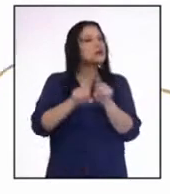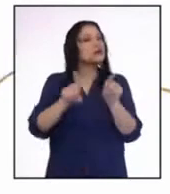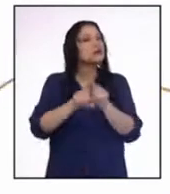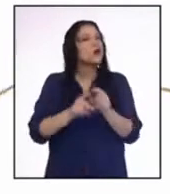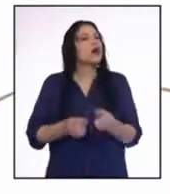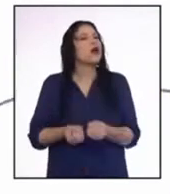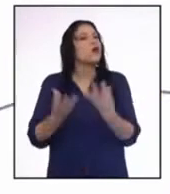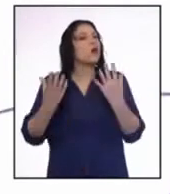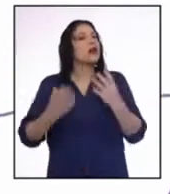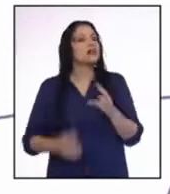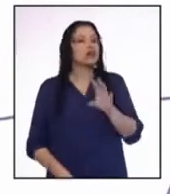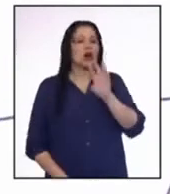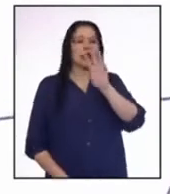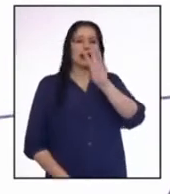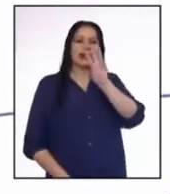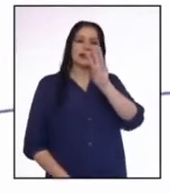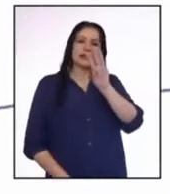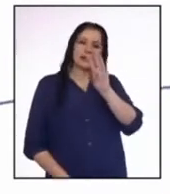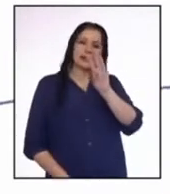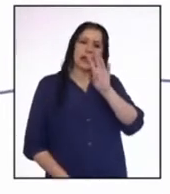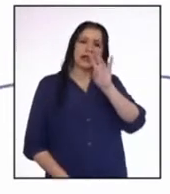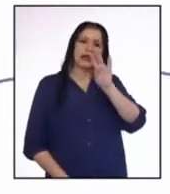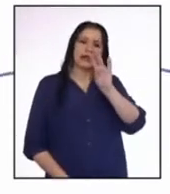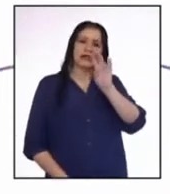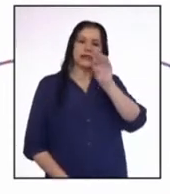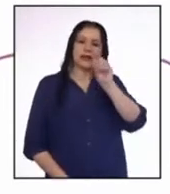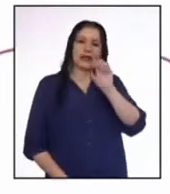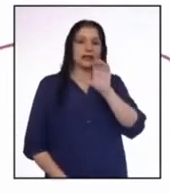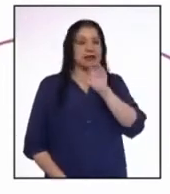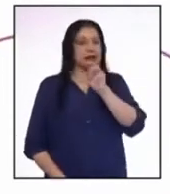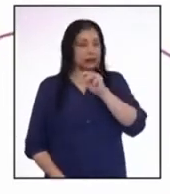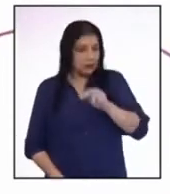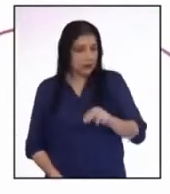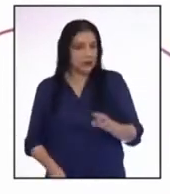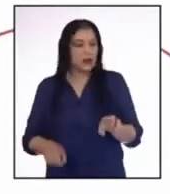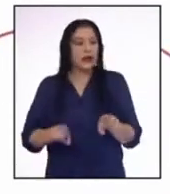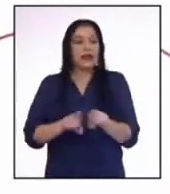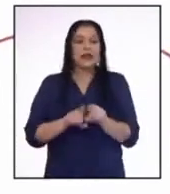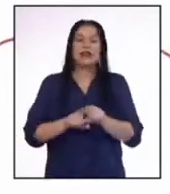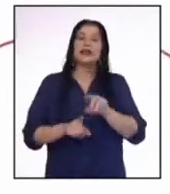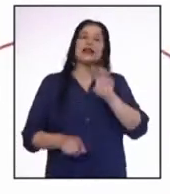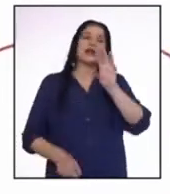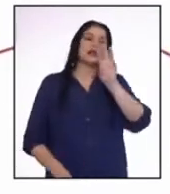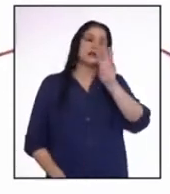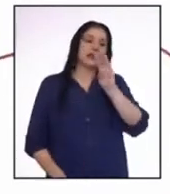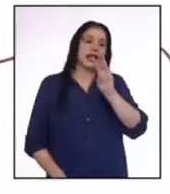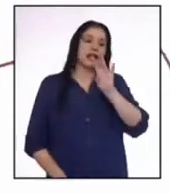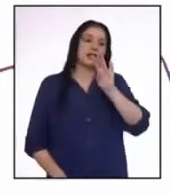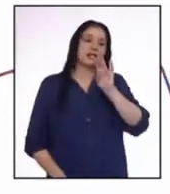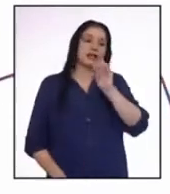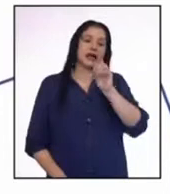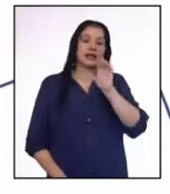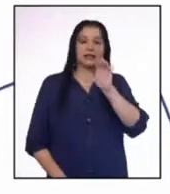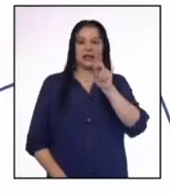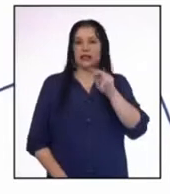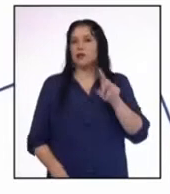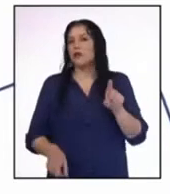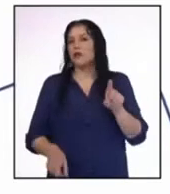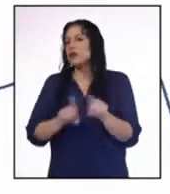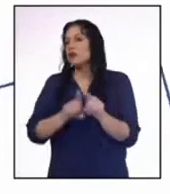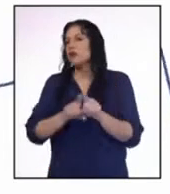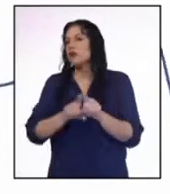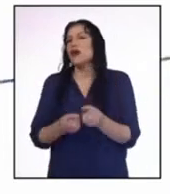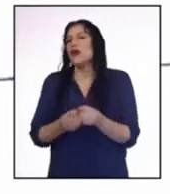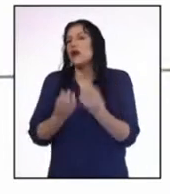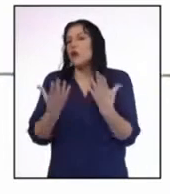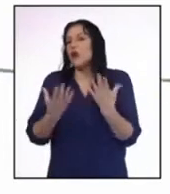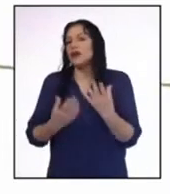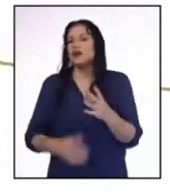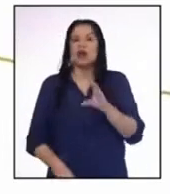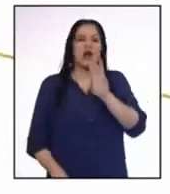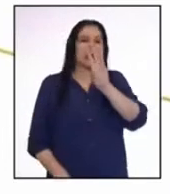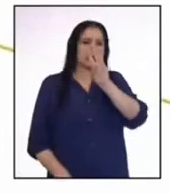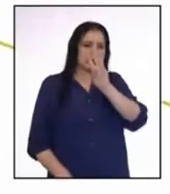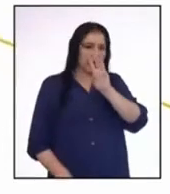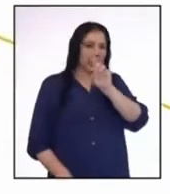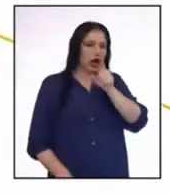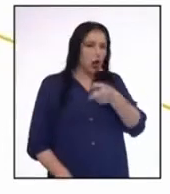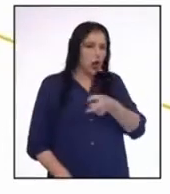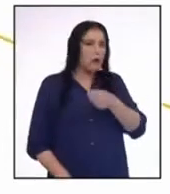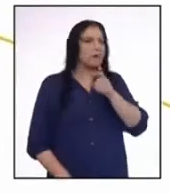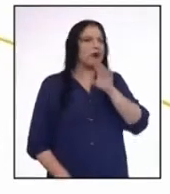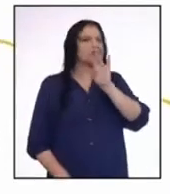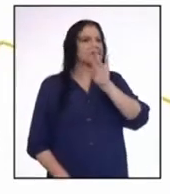equivalen a 670 centímetros y 670 centímetros corresponderán a